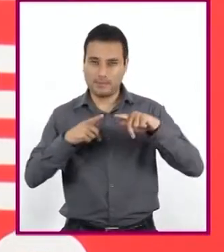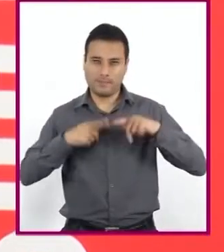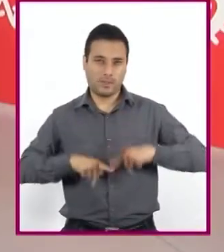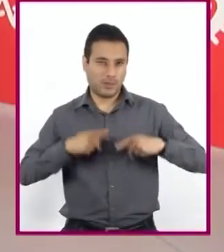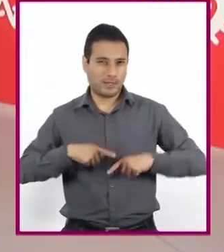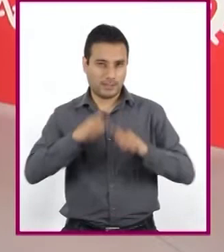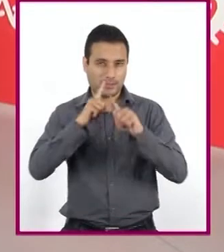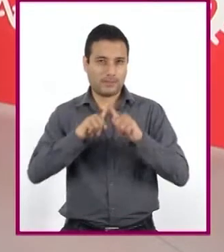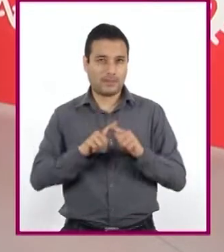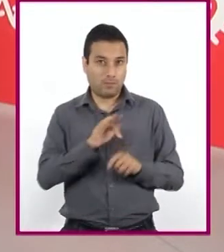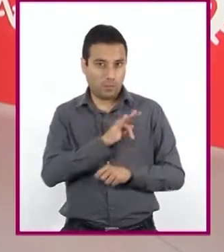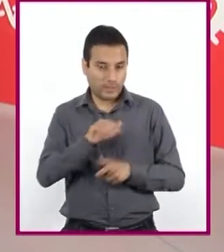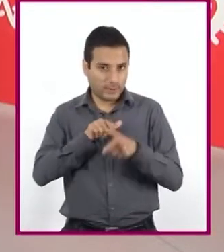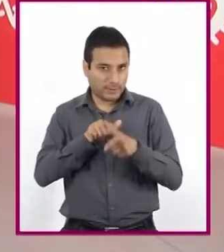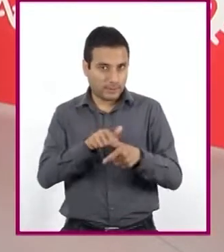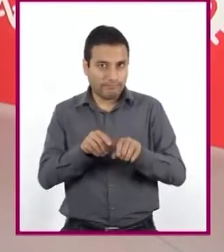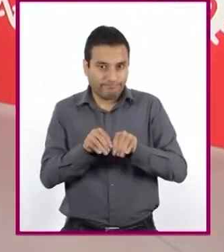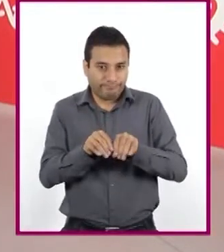evolucionando.